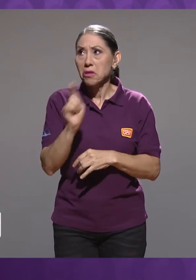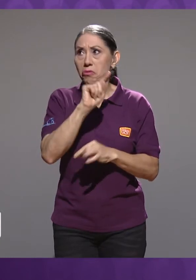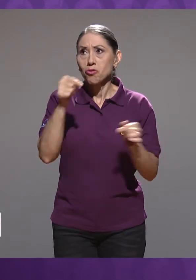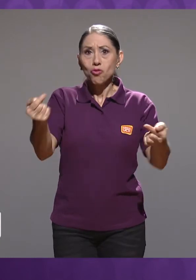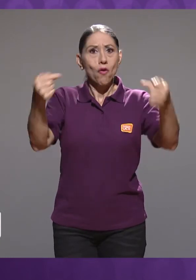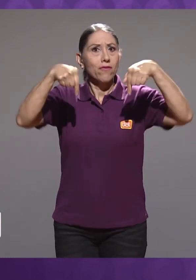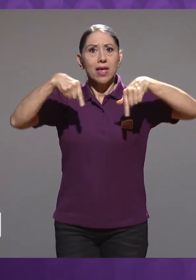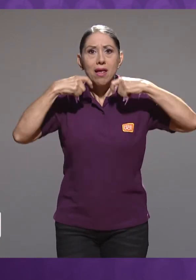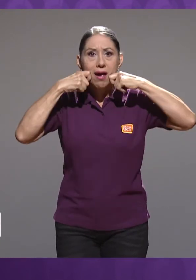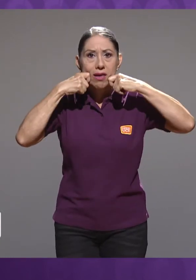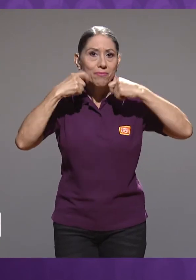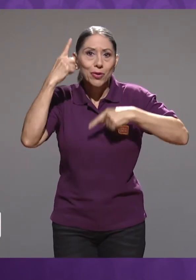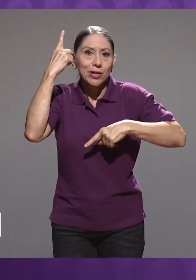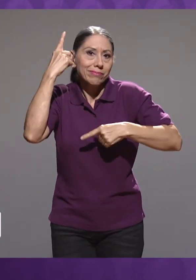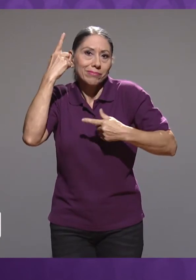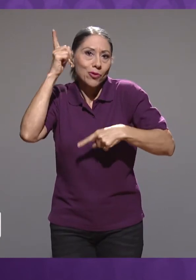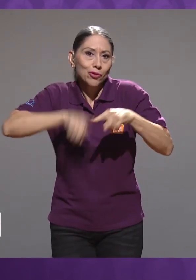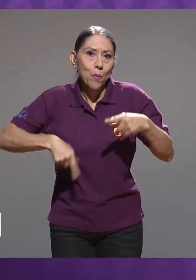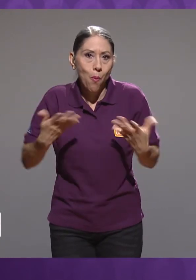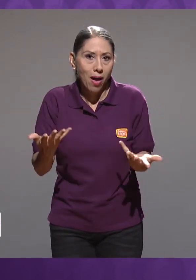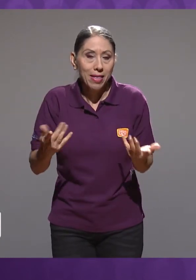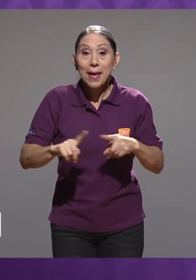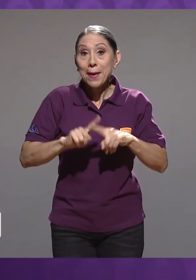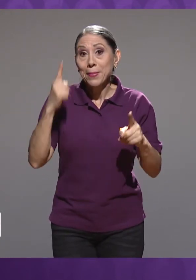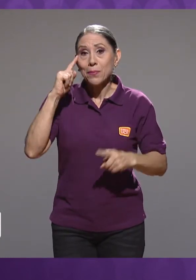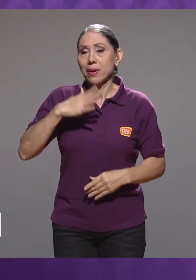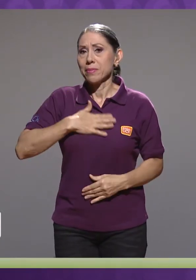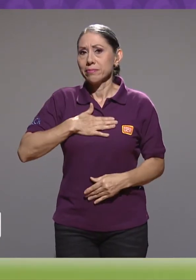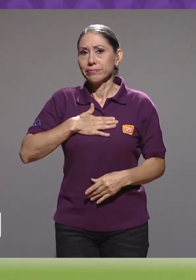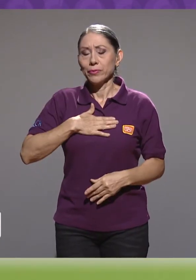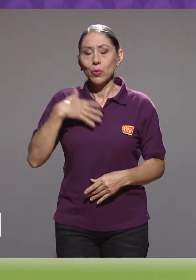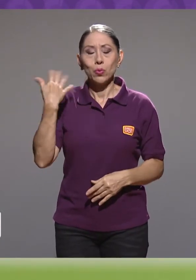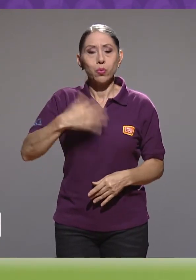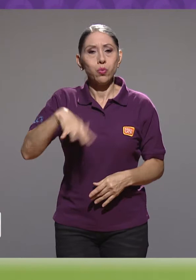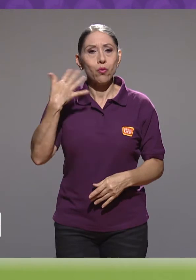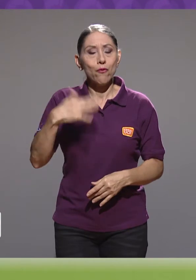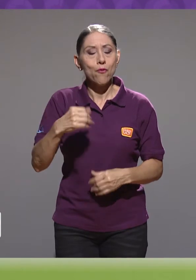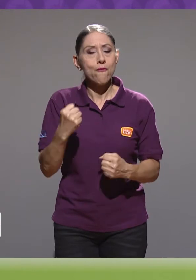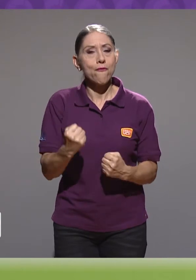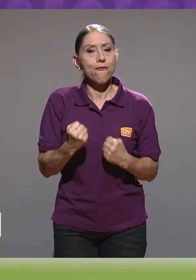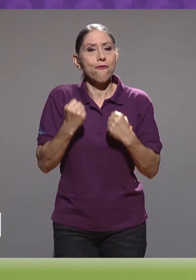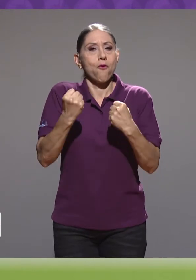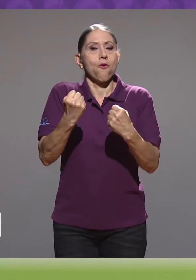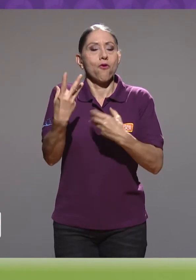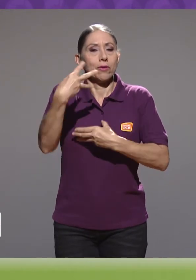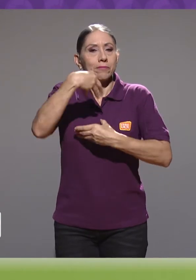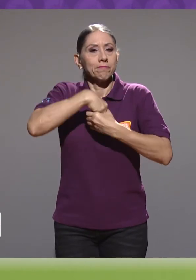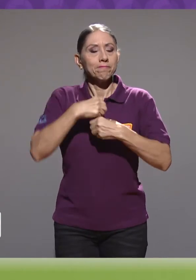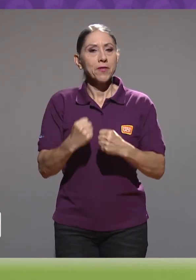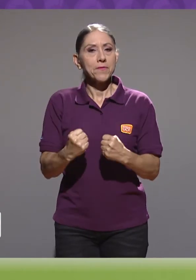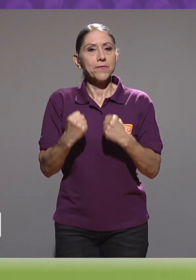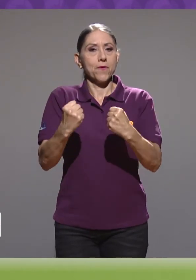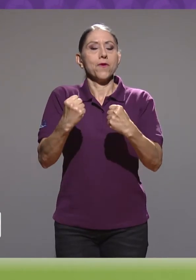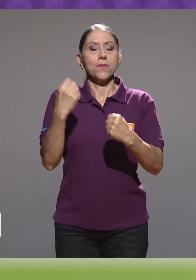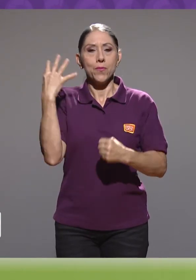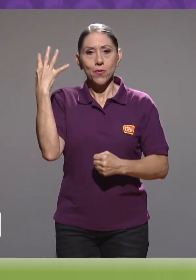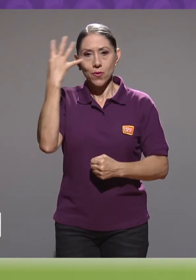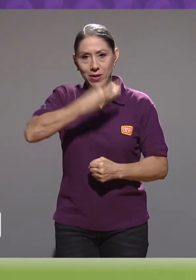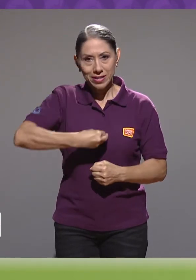centro sin tener que venir aquí, porque no podíamos. Pero para mí ha sido muy, muy